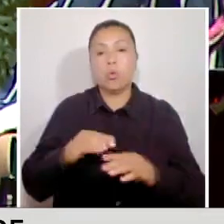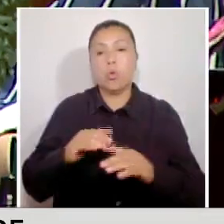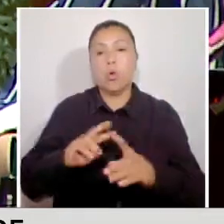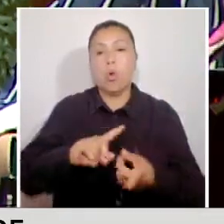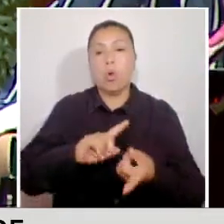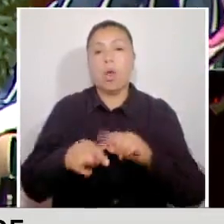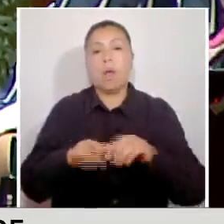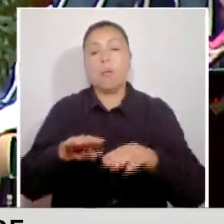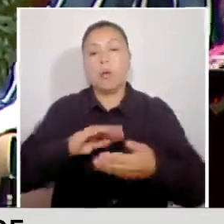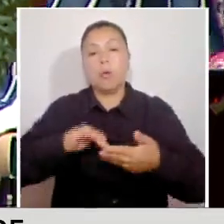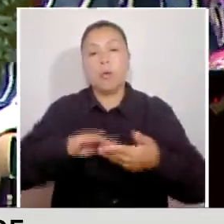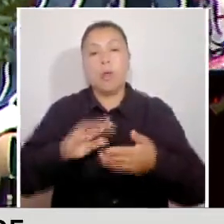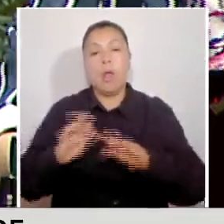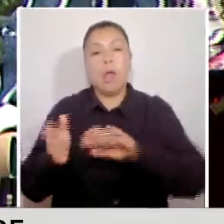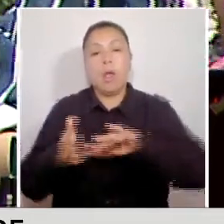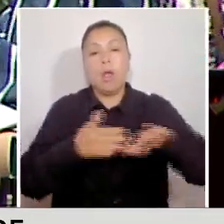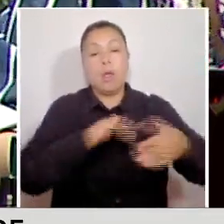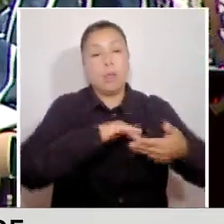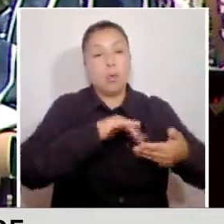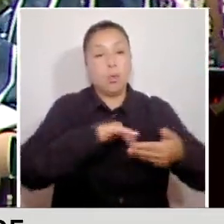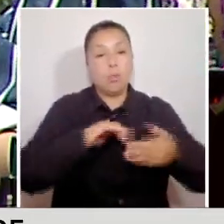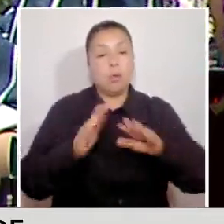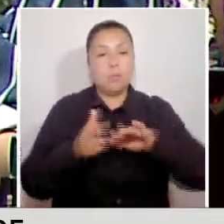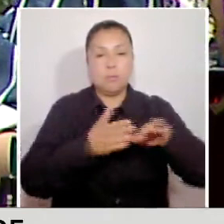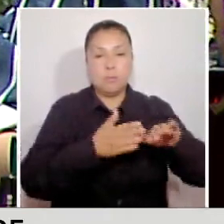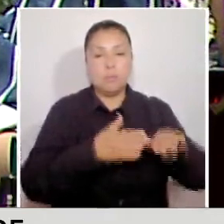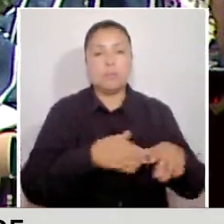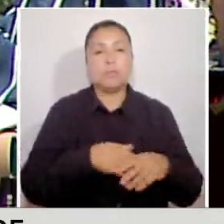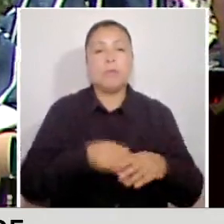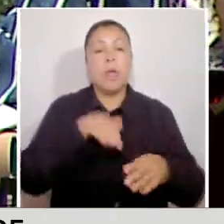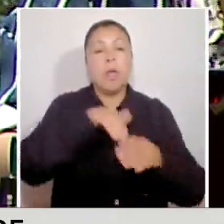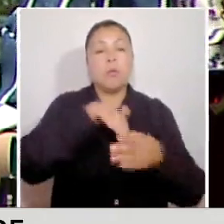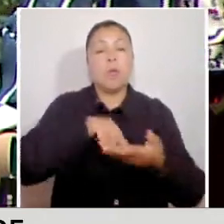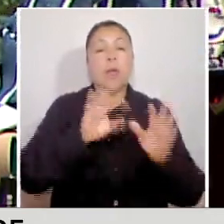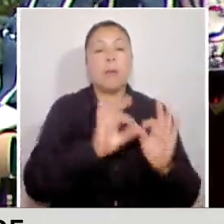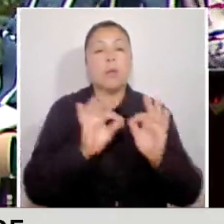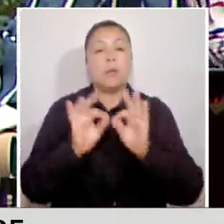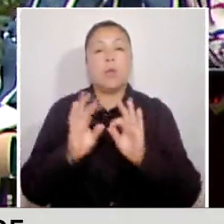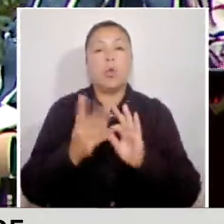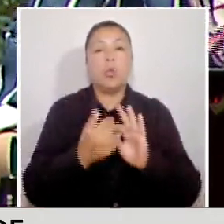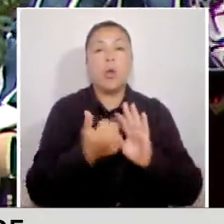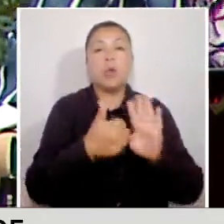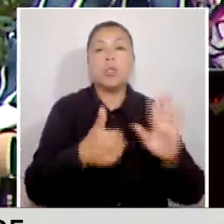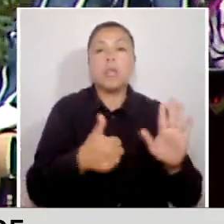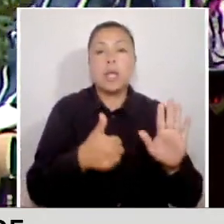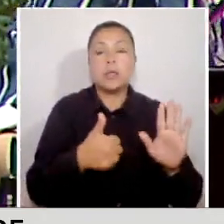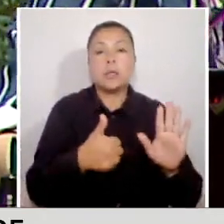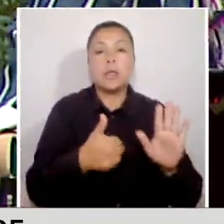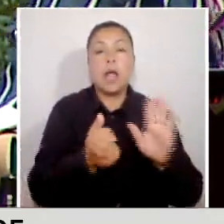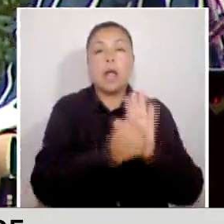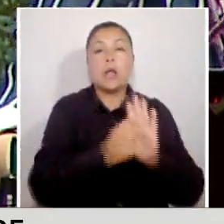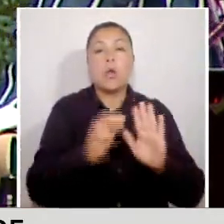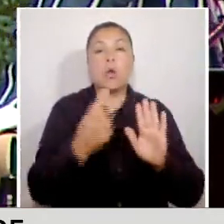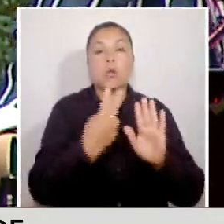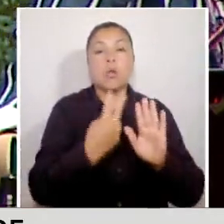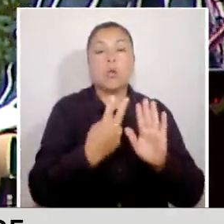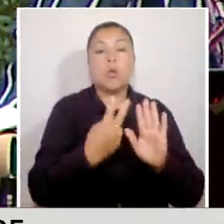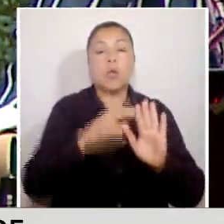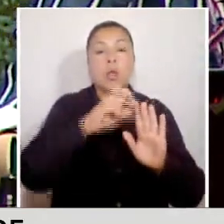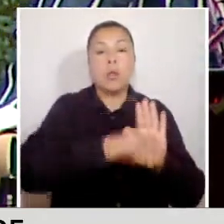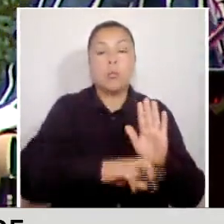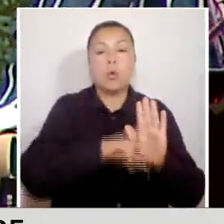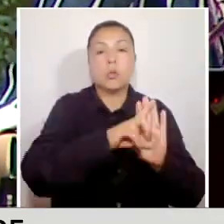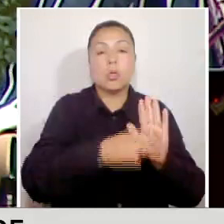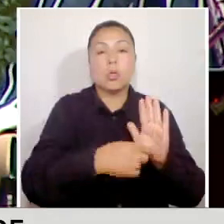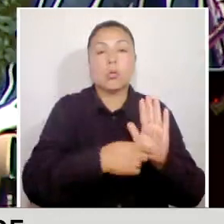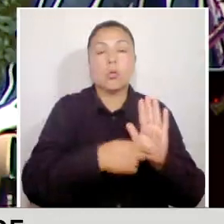la Disculpen en votación particular el numeral se del artículo segundo del proyecto en los